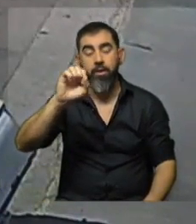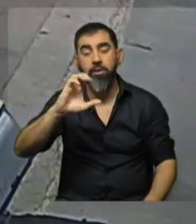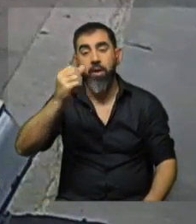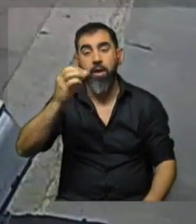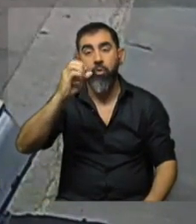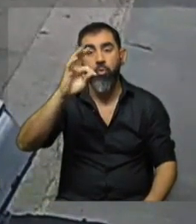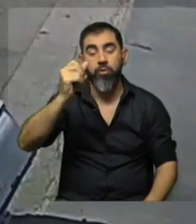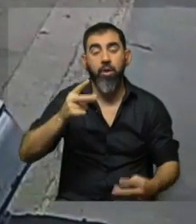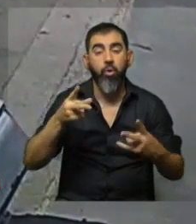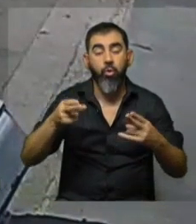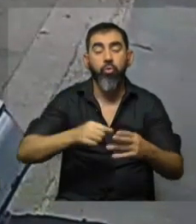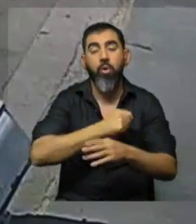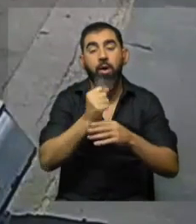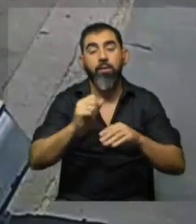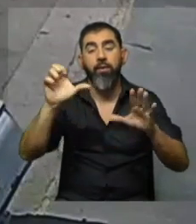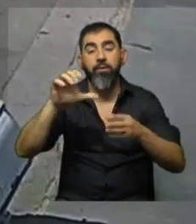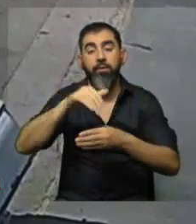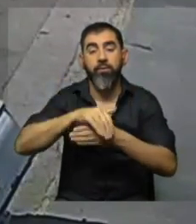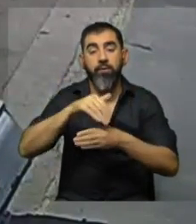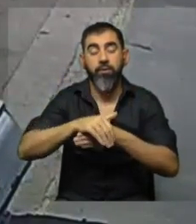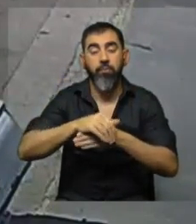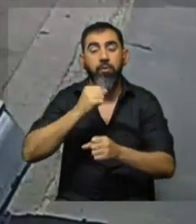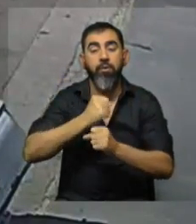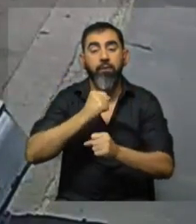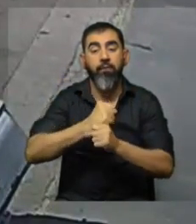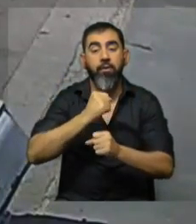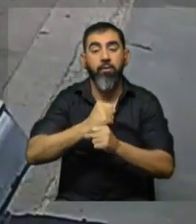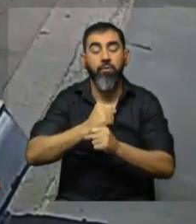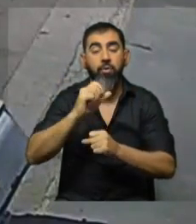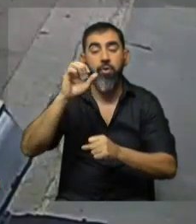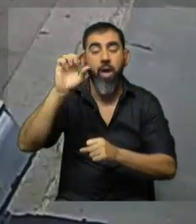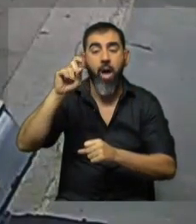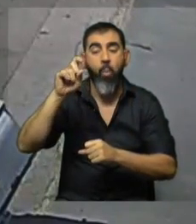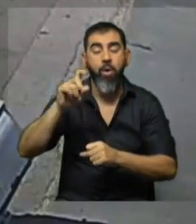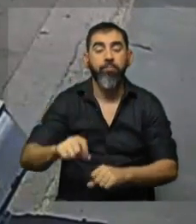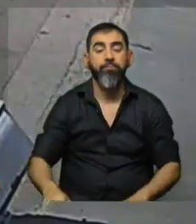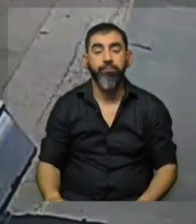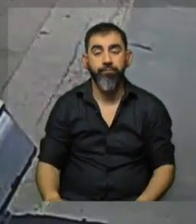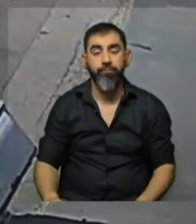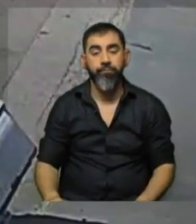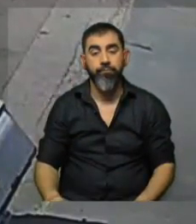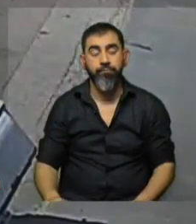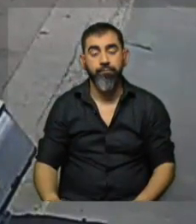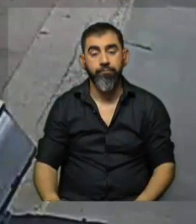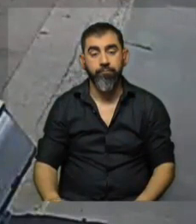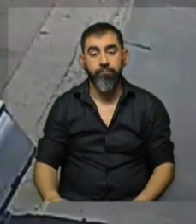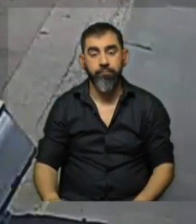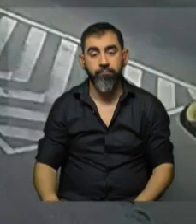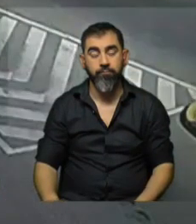va a estar interrumpido el tránsito hasta las 6 de la tarde por tareas de OCE. Bien, bien, para que no digan. Habría que ir a hacer. Eso